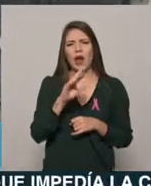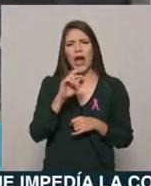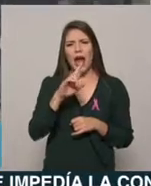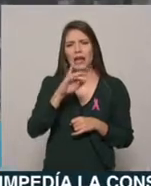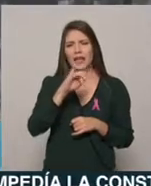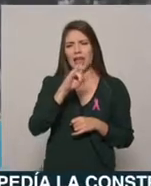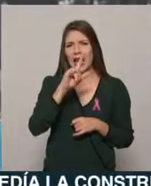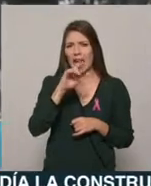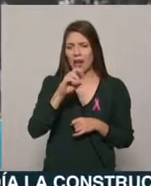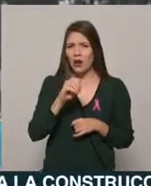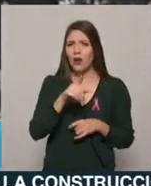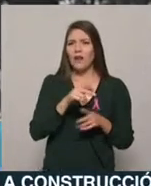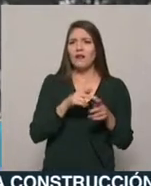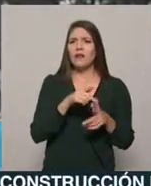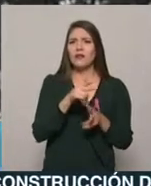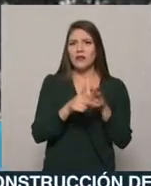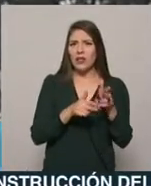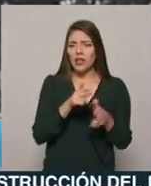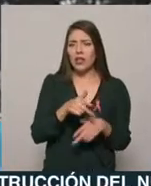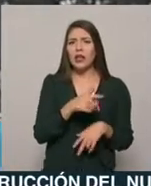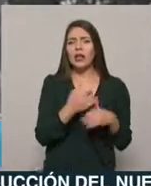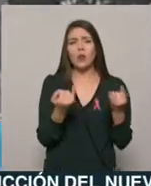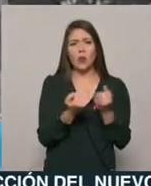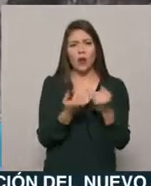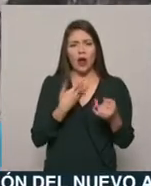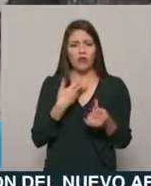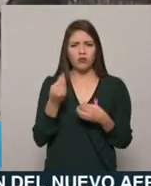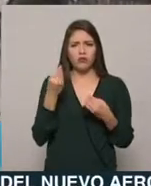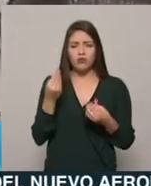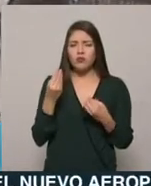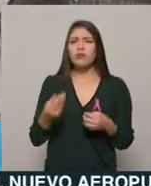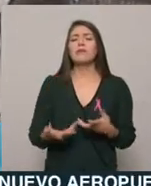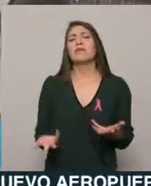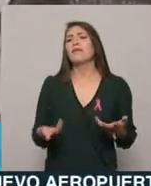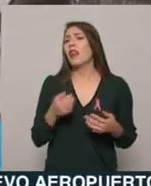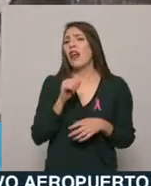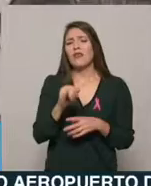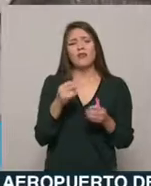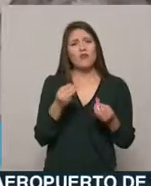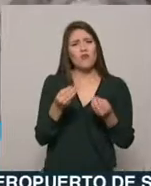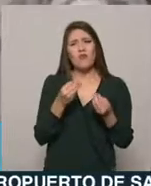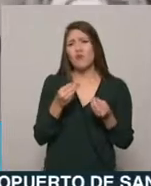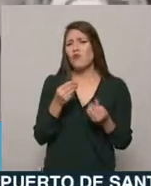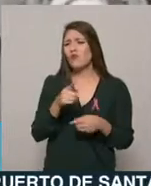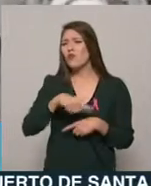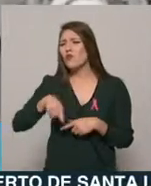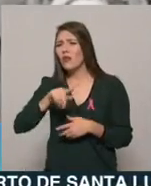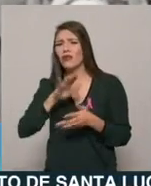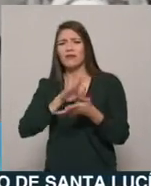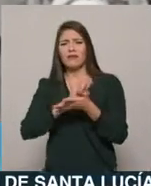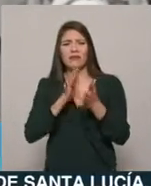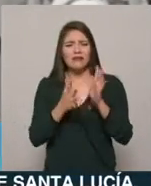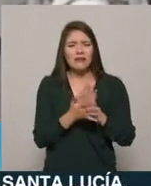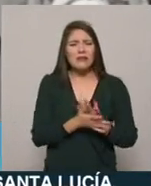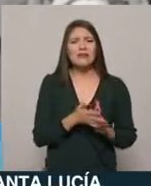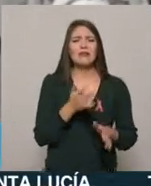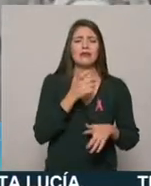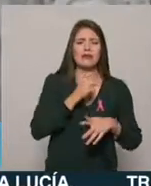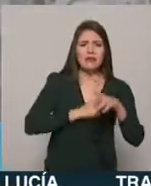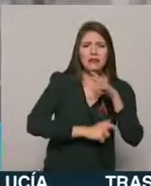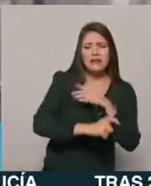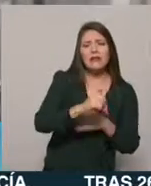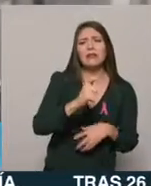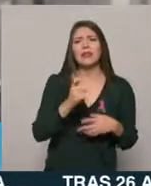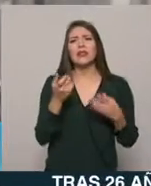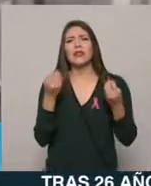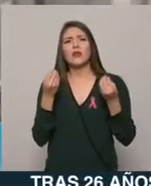Pero así es todo un sistema enorme de corrupción, de colusión, de